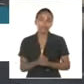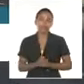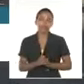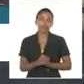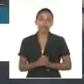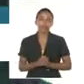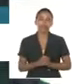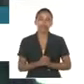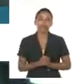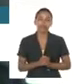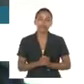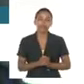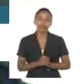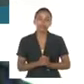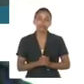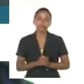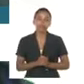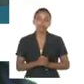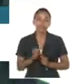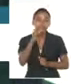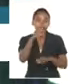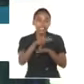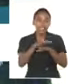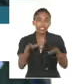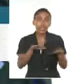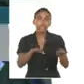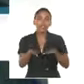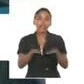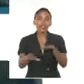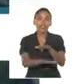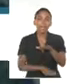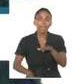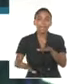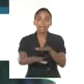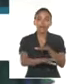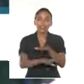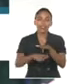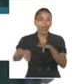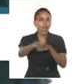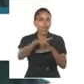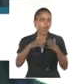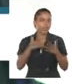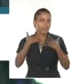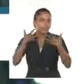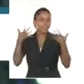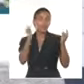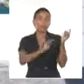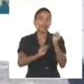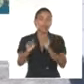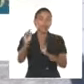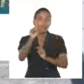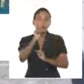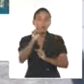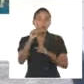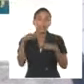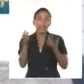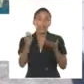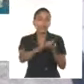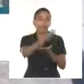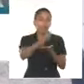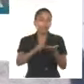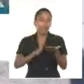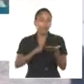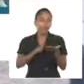Maceo. Culmina su preparación básica, lleno de satisfacción por ser los protagonistas principales en el cumplimiento de cada tarea